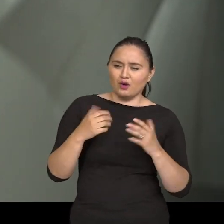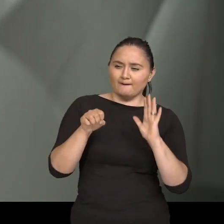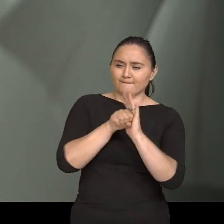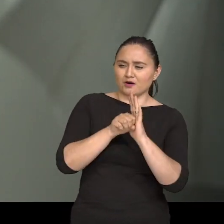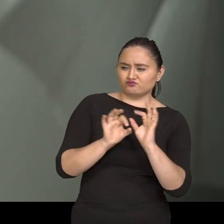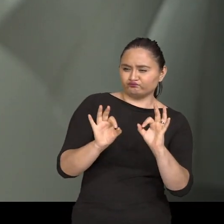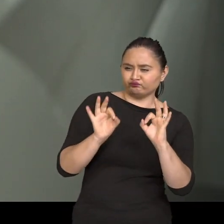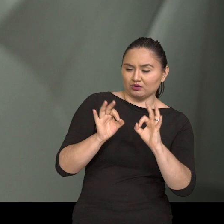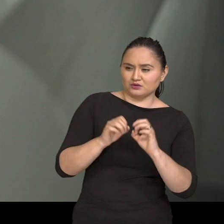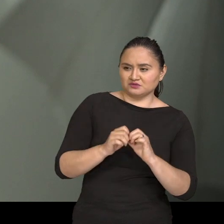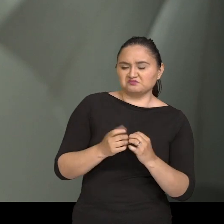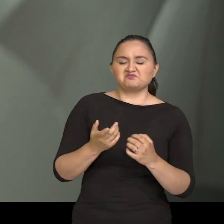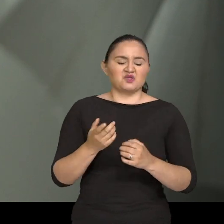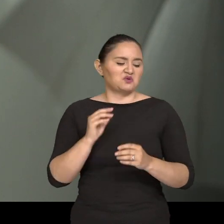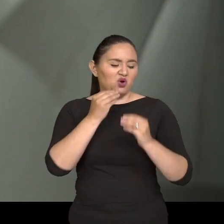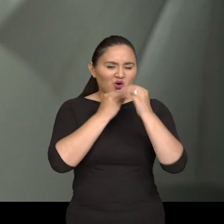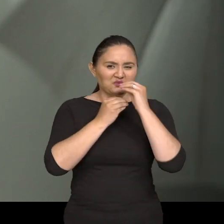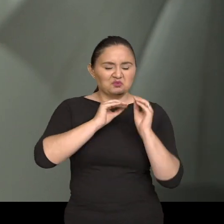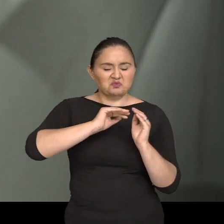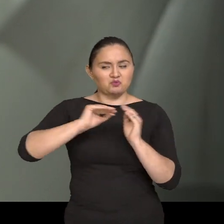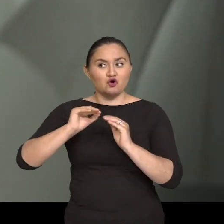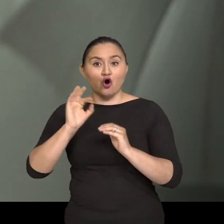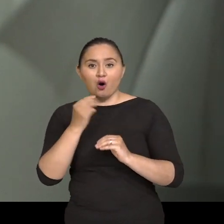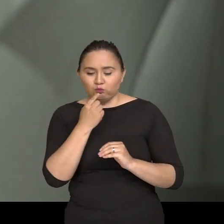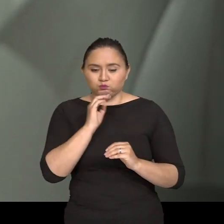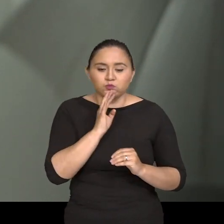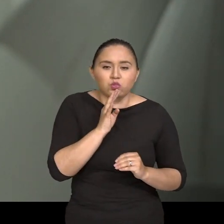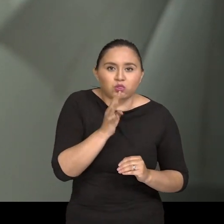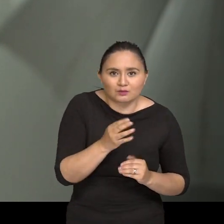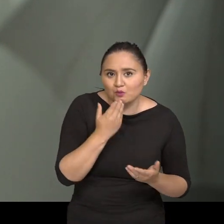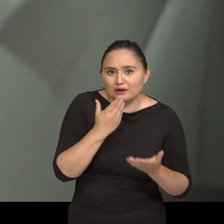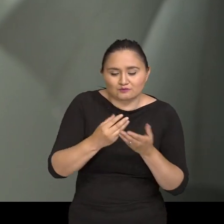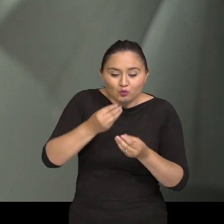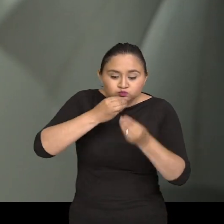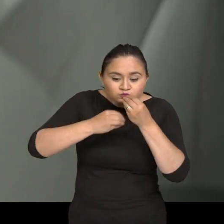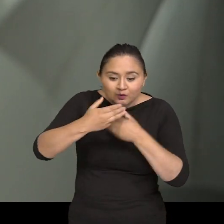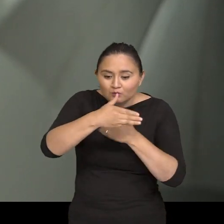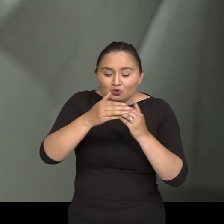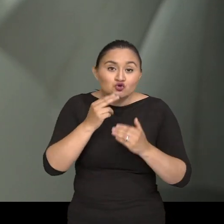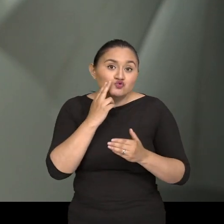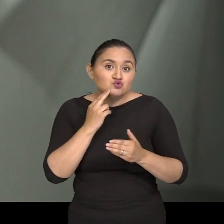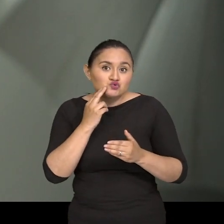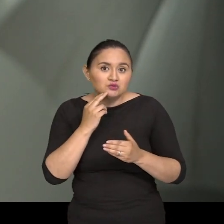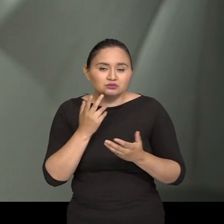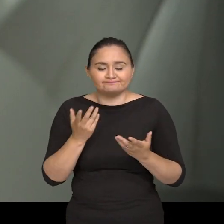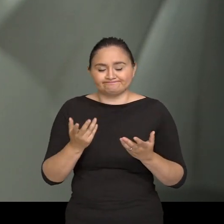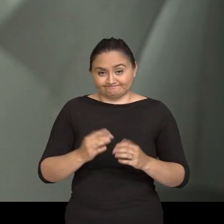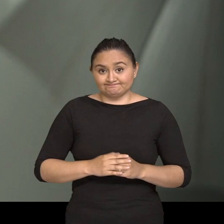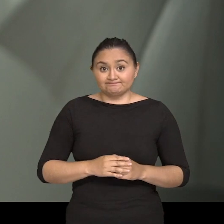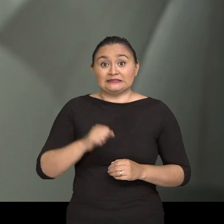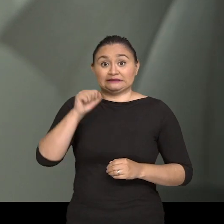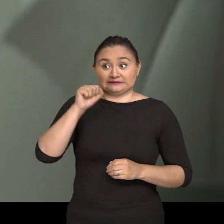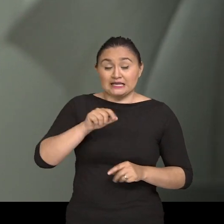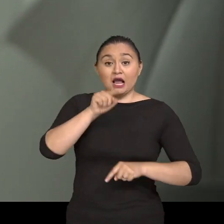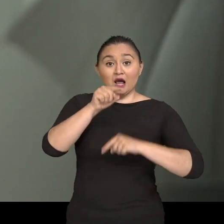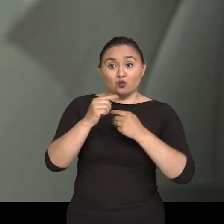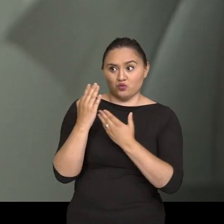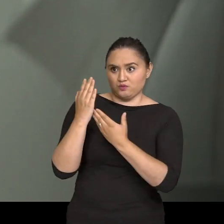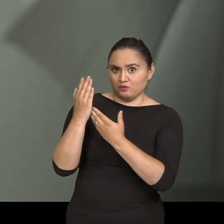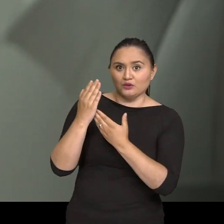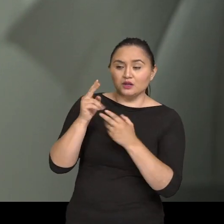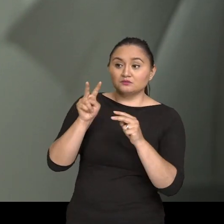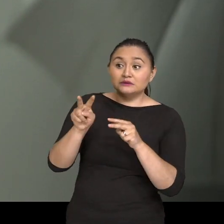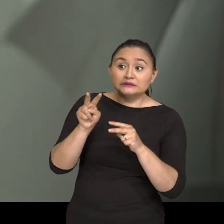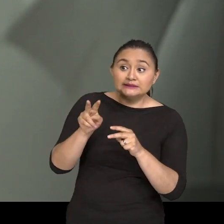dejando de comer o vomitando la comida se comen que se lleva un pastel le dice comida se ve y si me ha tocado ver modelos que